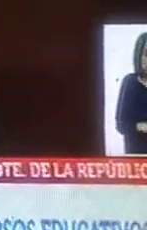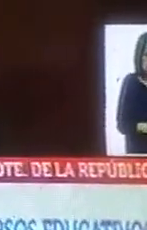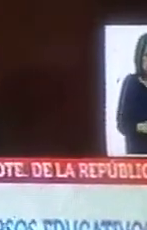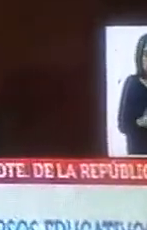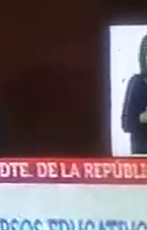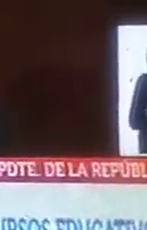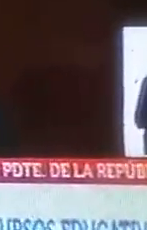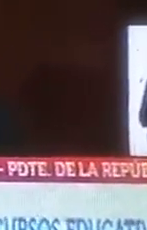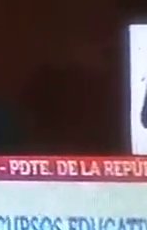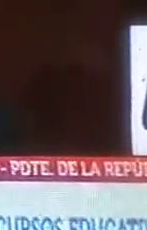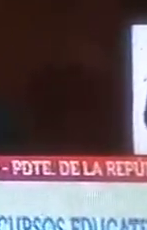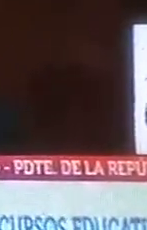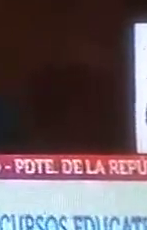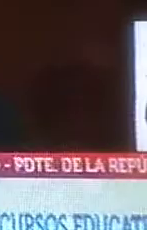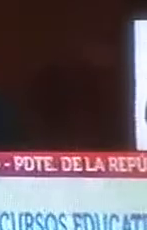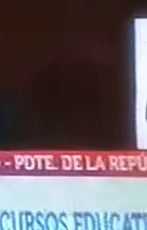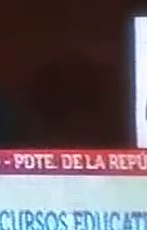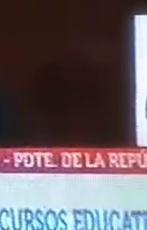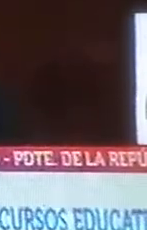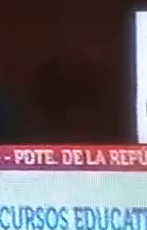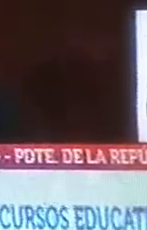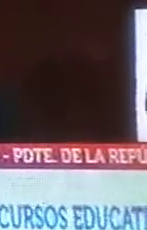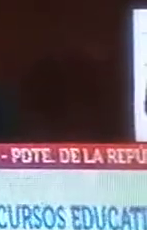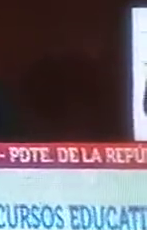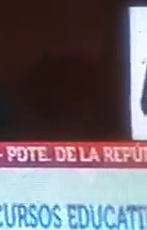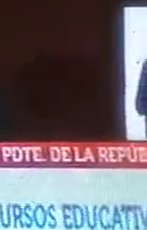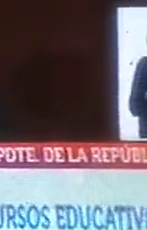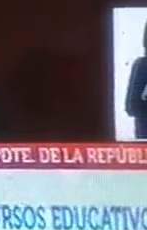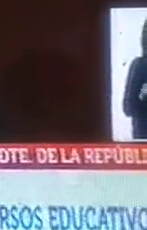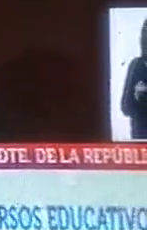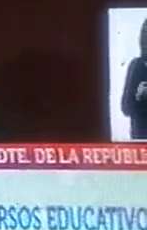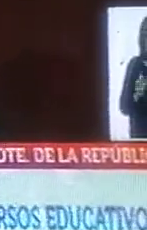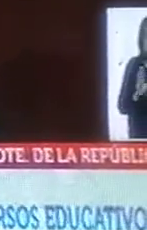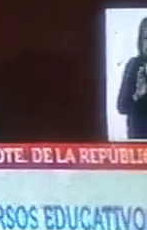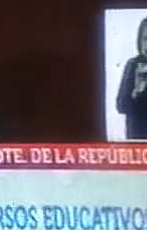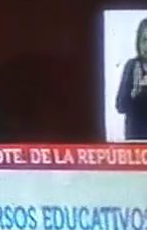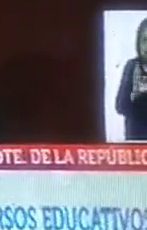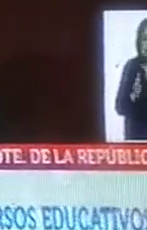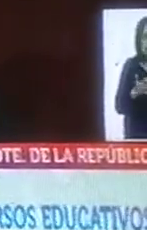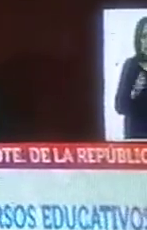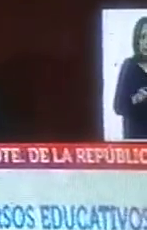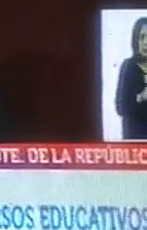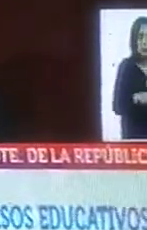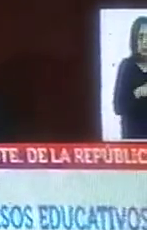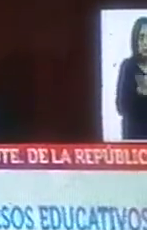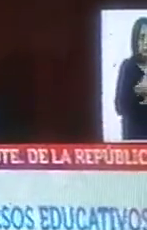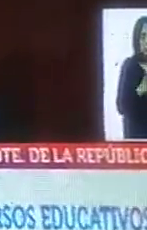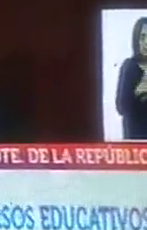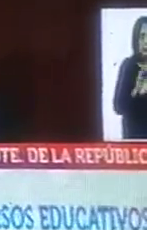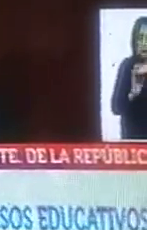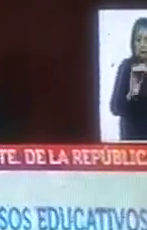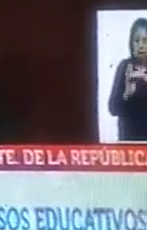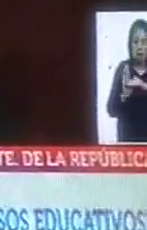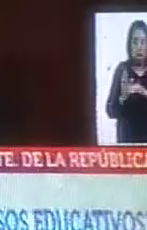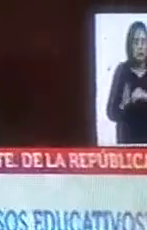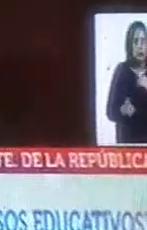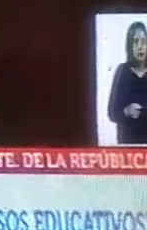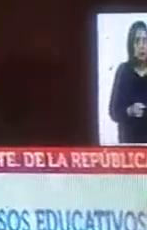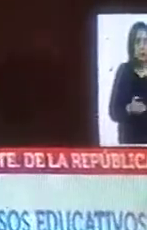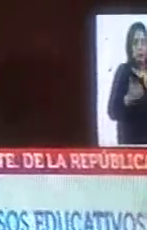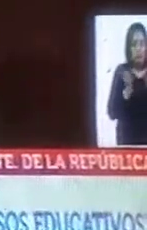personal de los servicios educativos la adopción de medidas me dio seguridad en todas las instituciones y programas